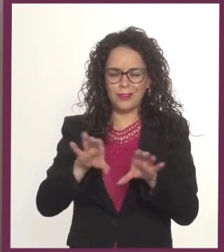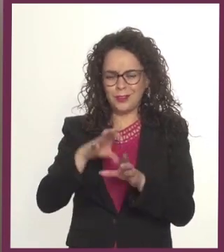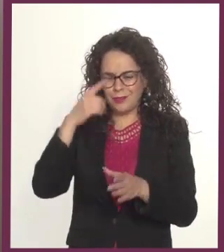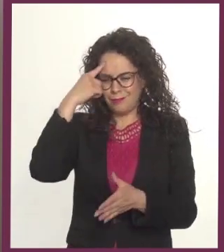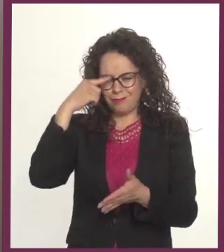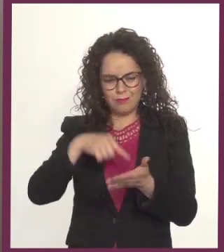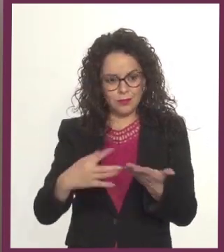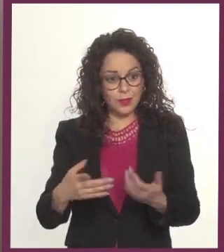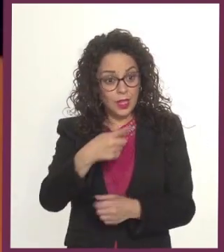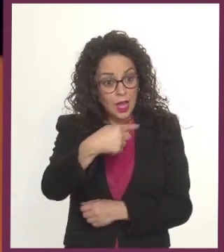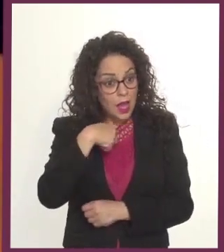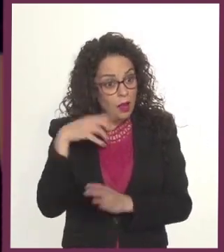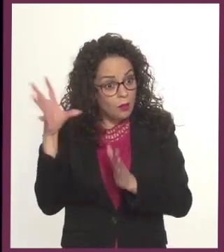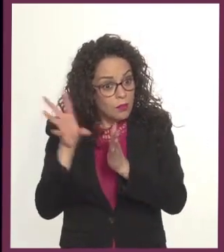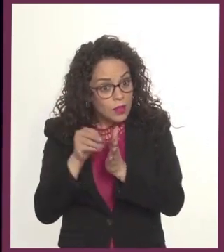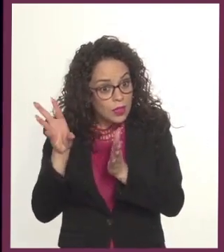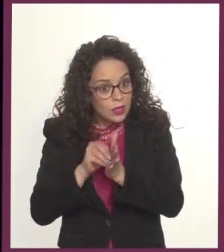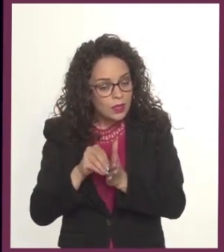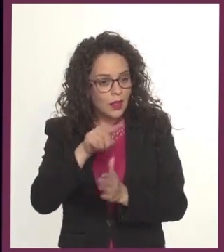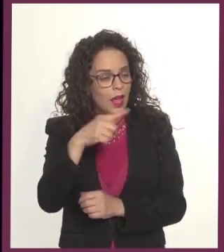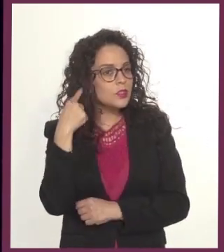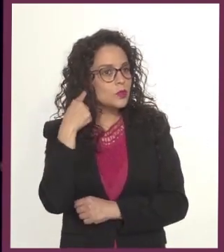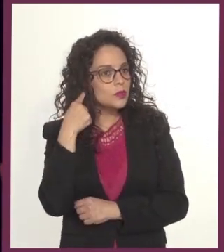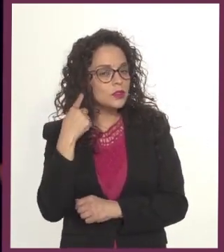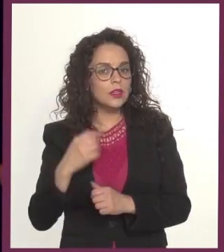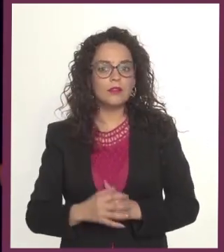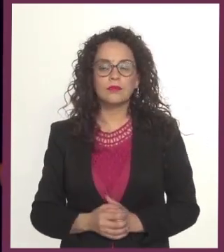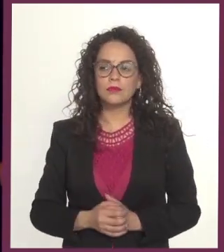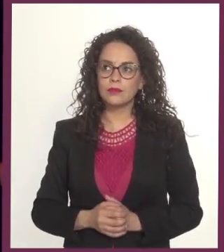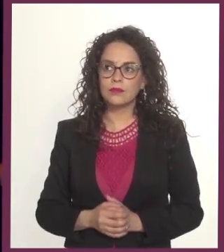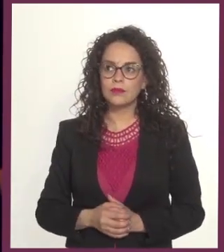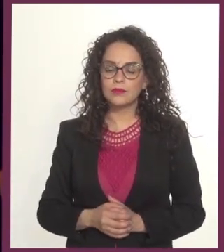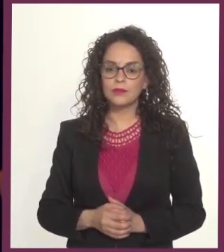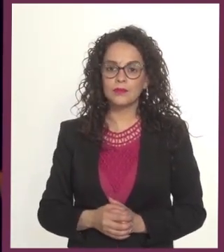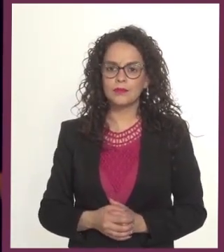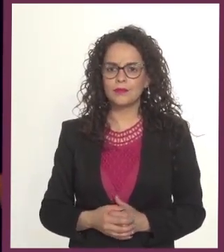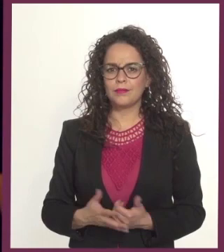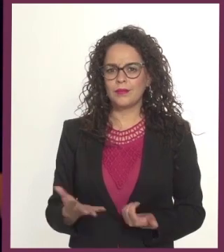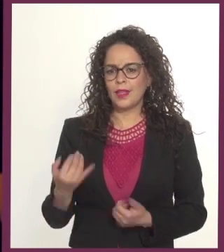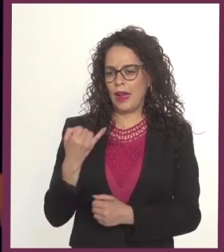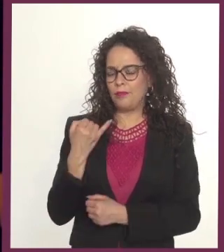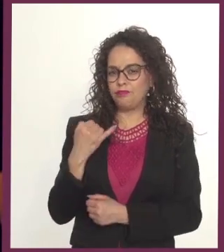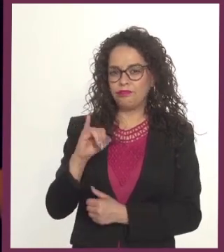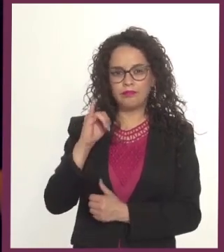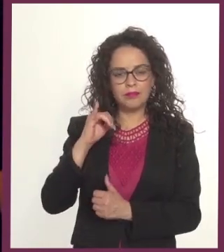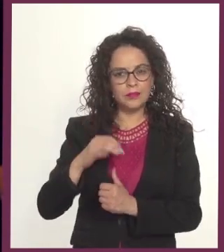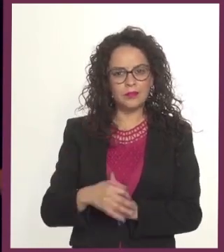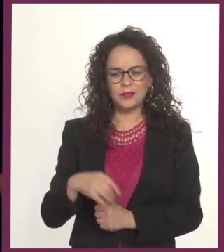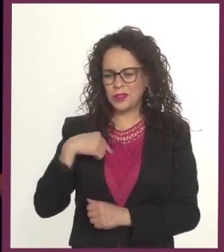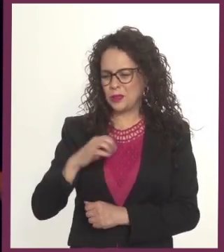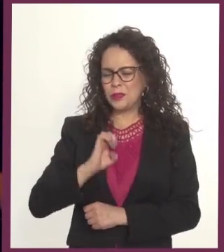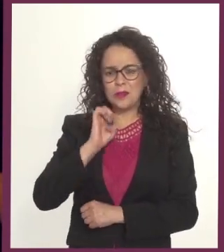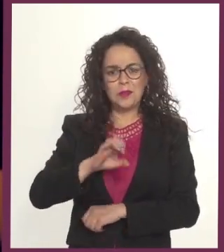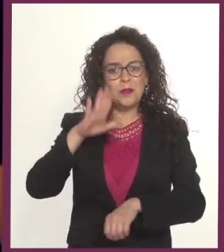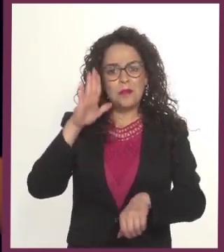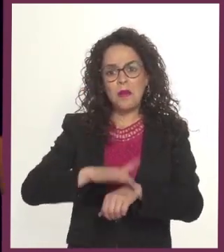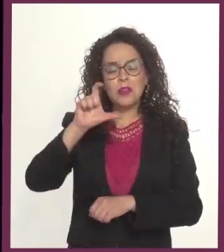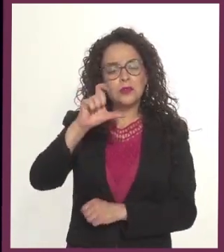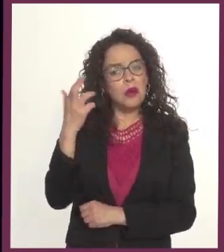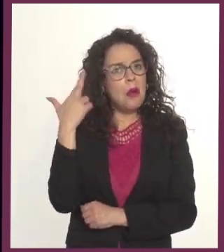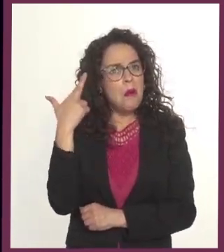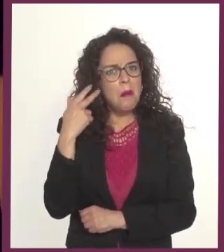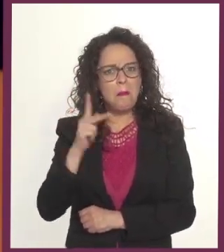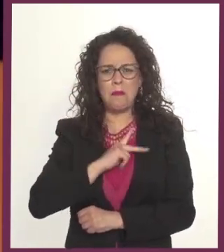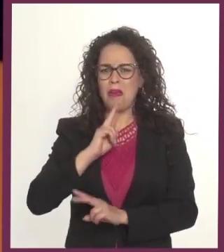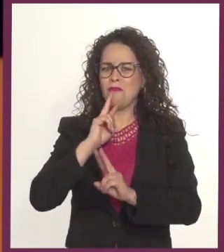¿Me grabaste? Escucha. La, la, la, la, la. No. La, la, la, la. La odio aún la, más la, cuando la escucho. La,